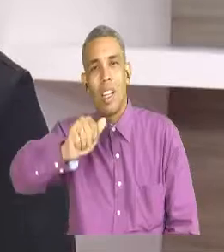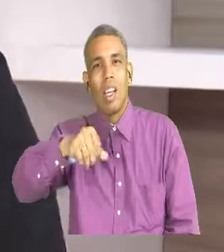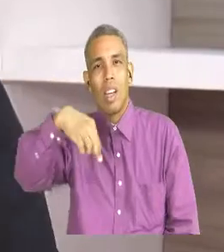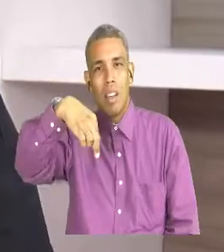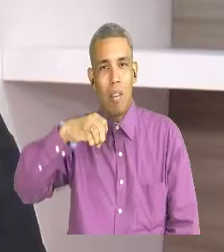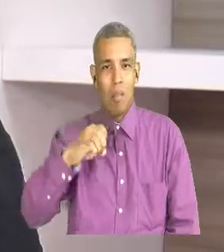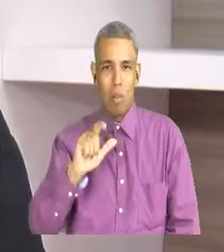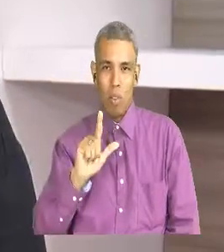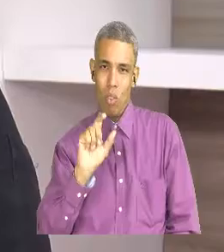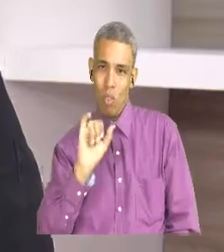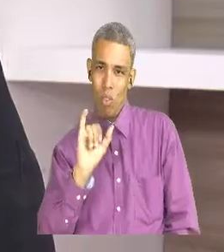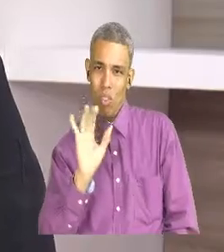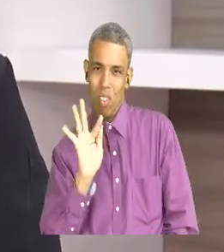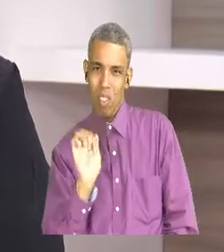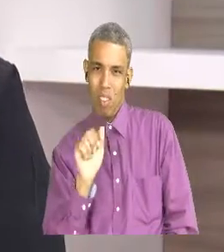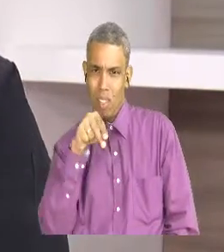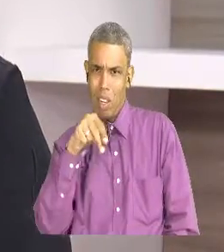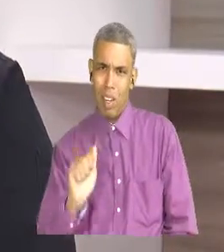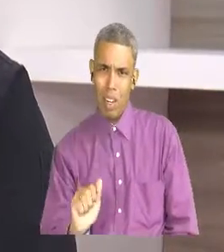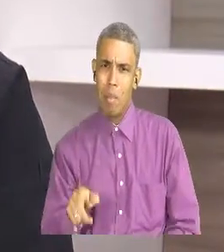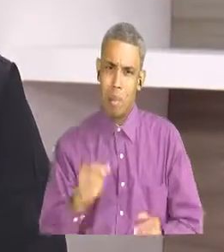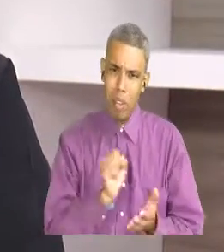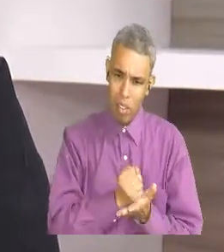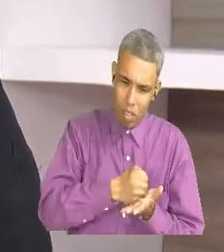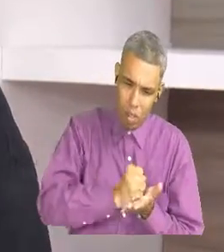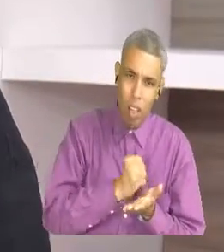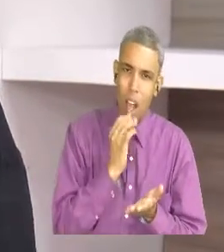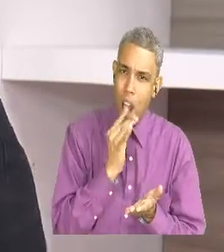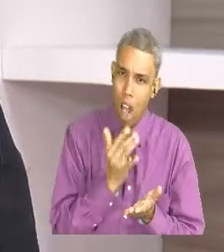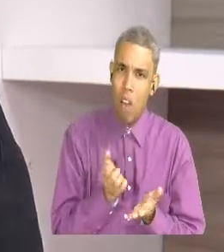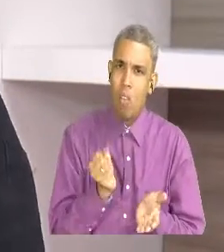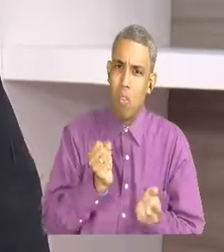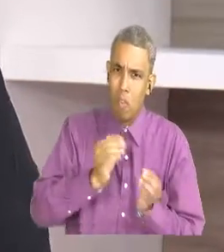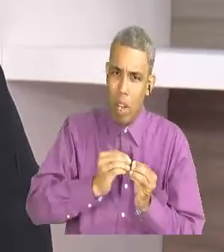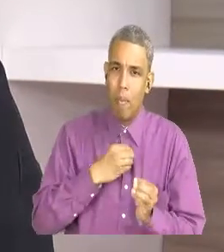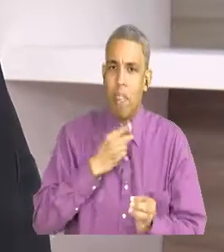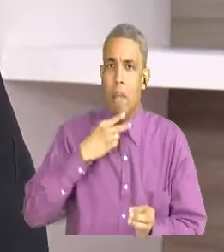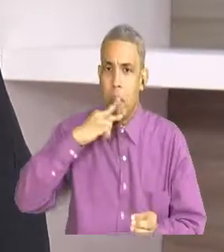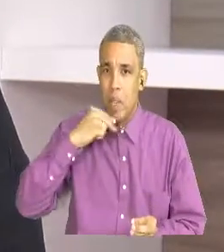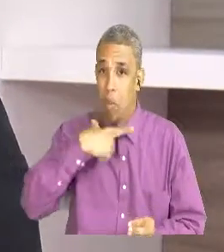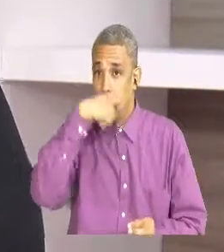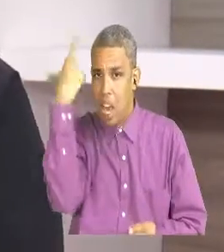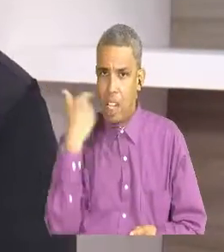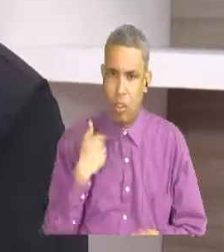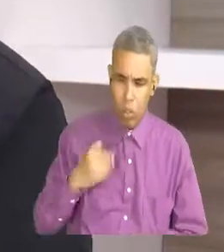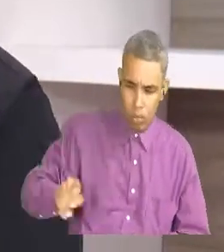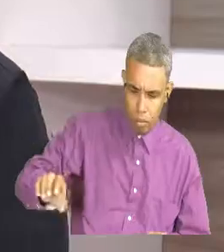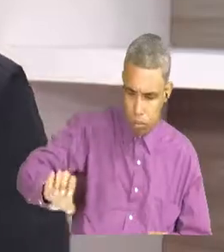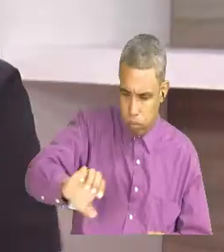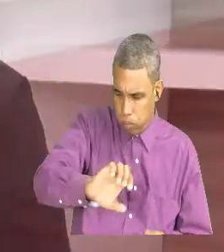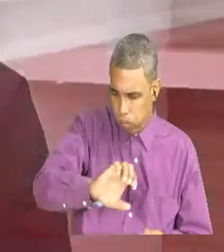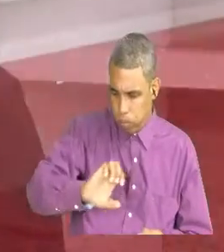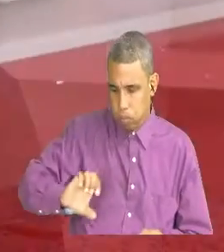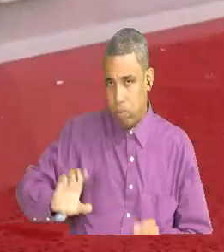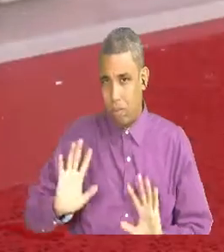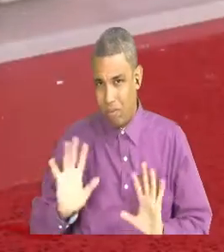de tomate, ajo, un poquito de vino blanco si desean, ajo y albahaca. Perfecto. Igual ya la